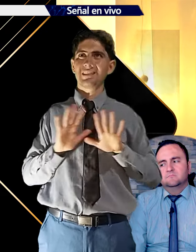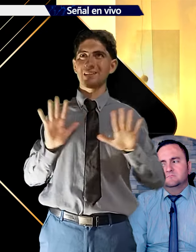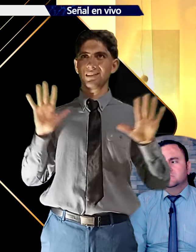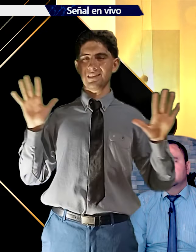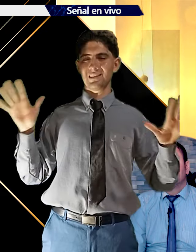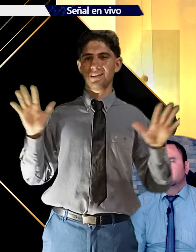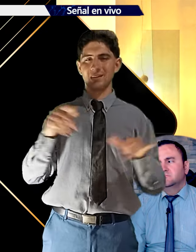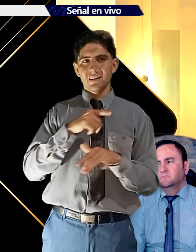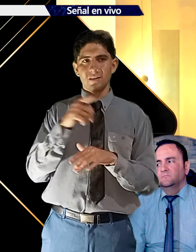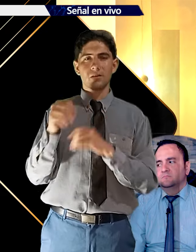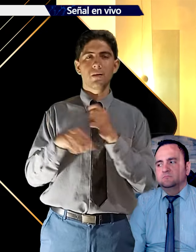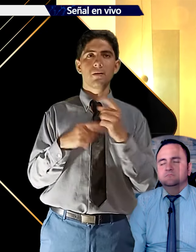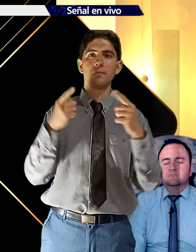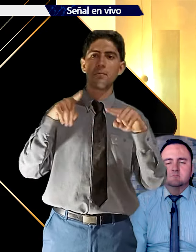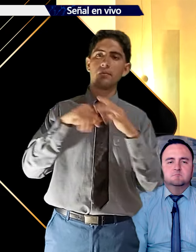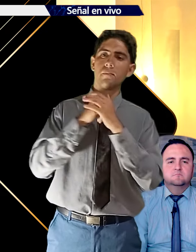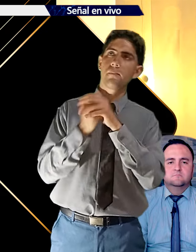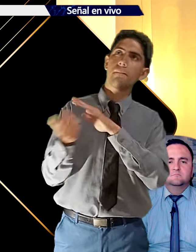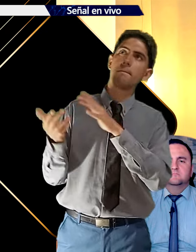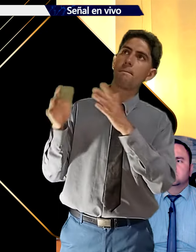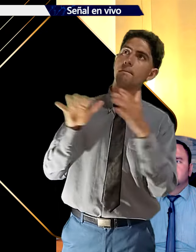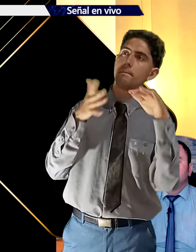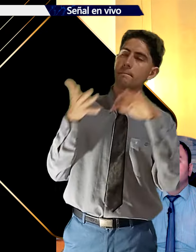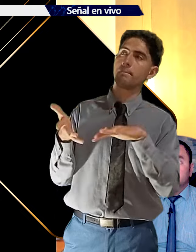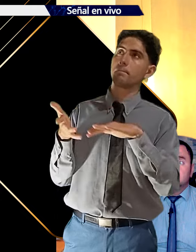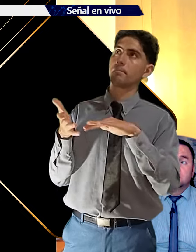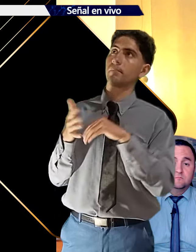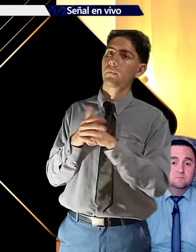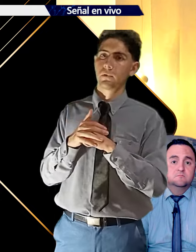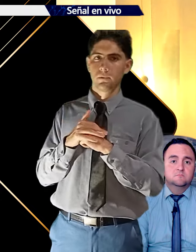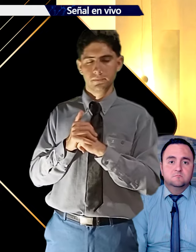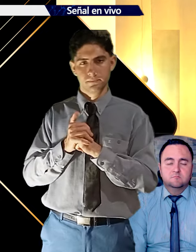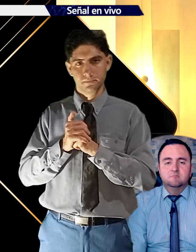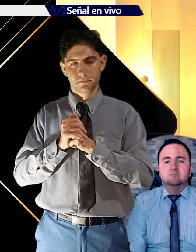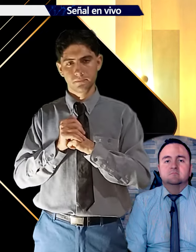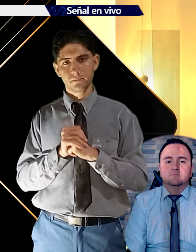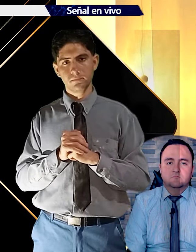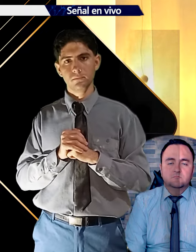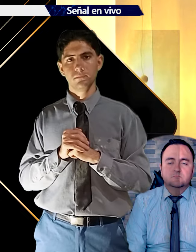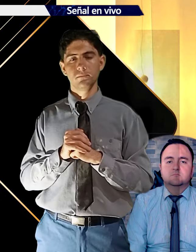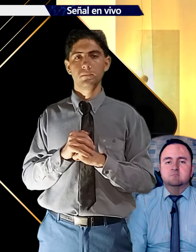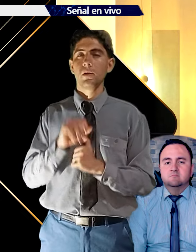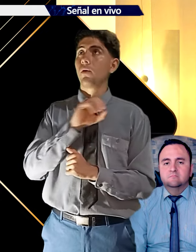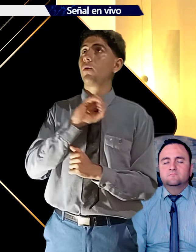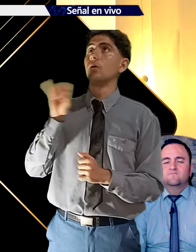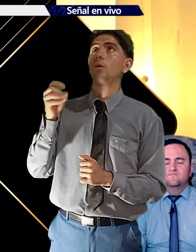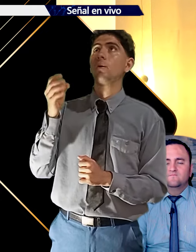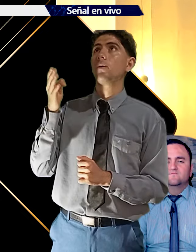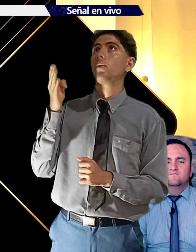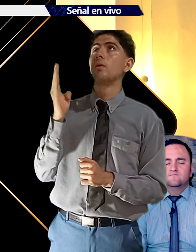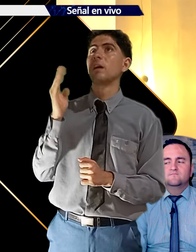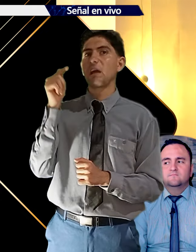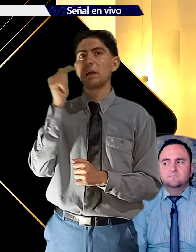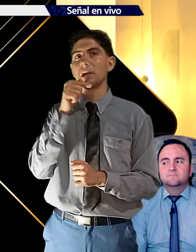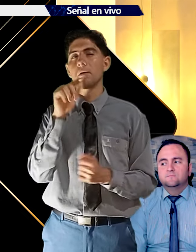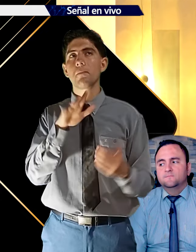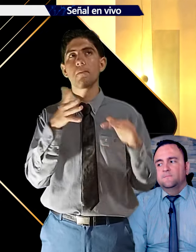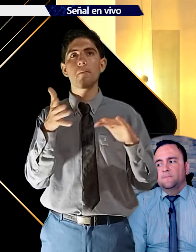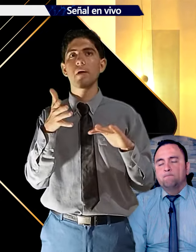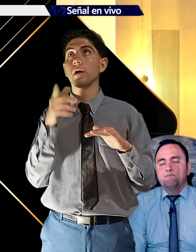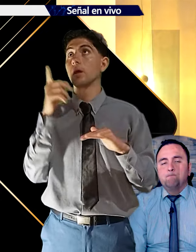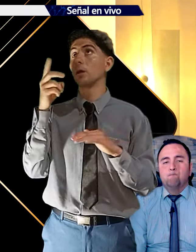estos muros se caigan, todos estos pilares, para que mueran ellos también, para poder vengar mis ojos. Ni